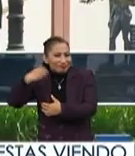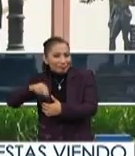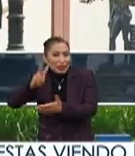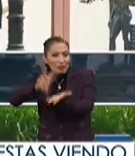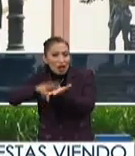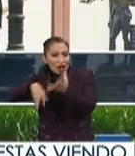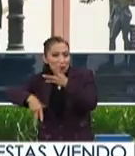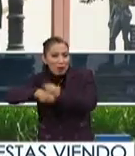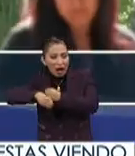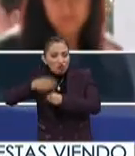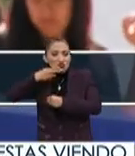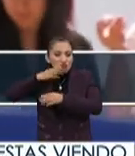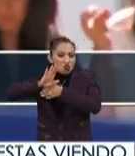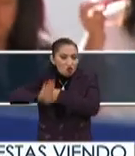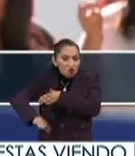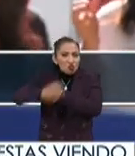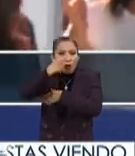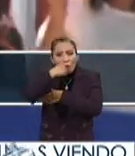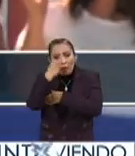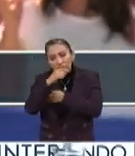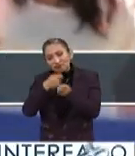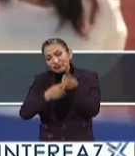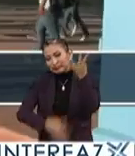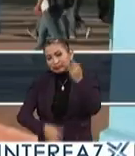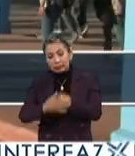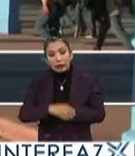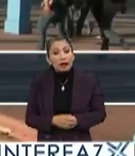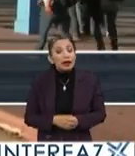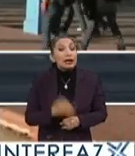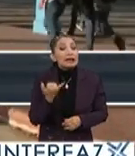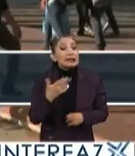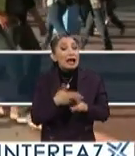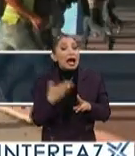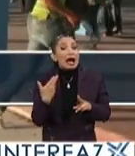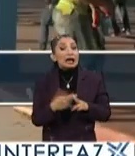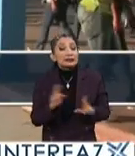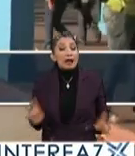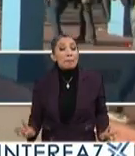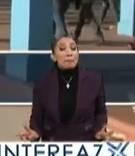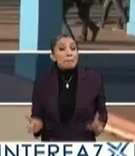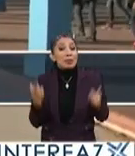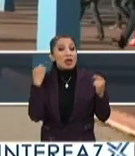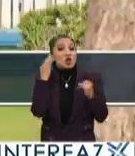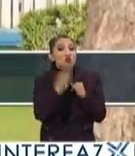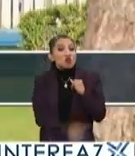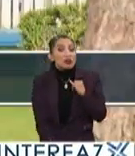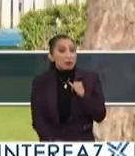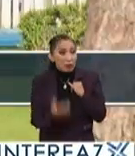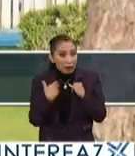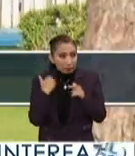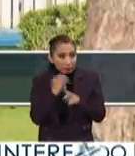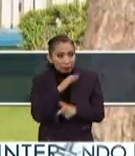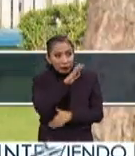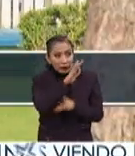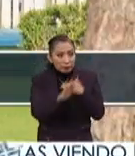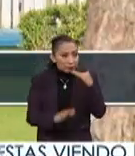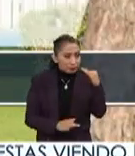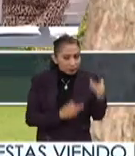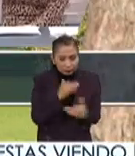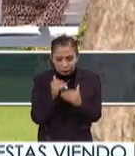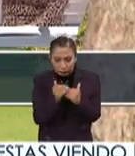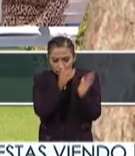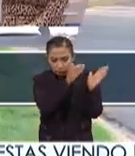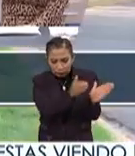valor agregado, la conservación de alimentos, en fin, y hasta la comercialización. Entonces, en todo ese